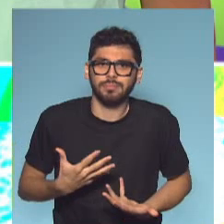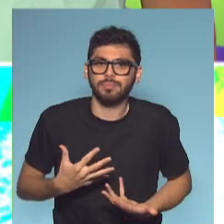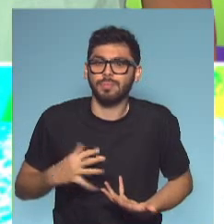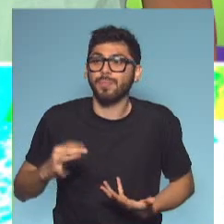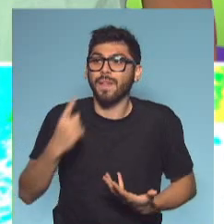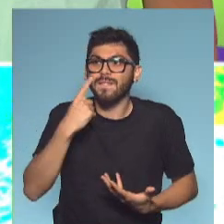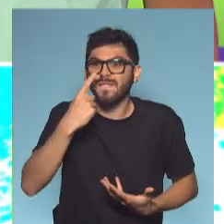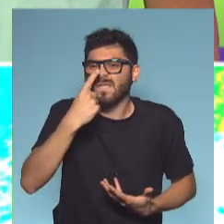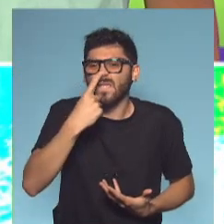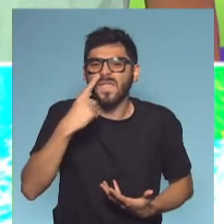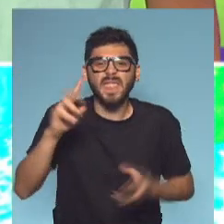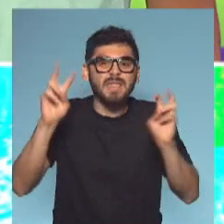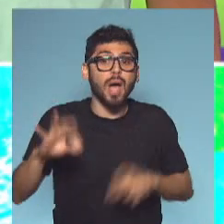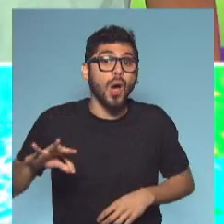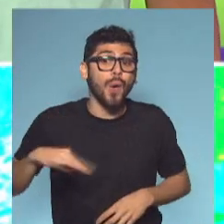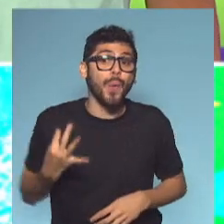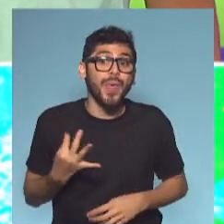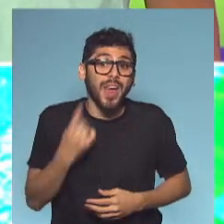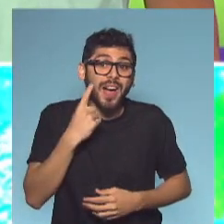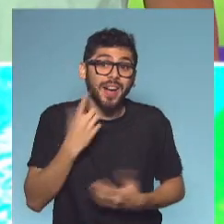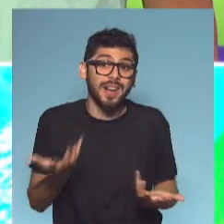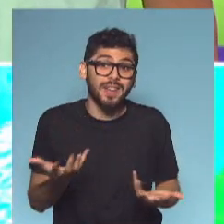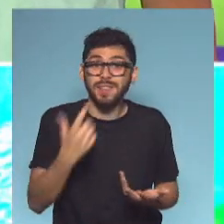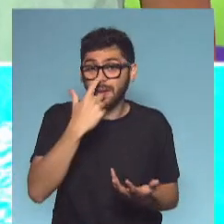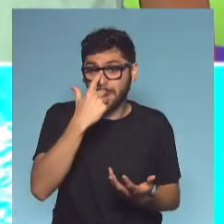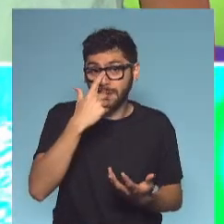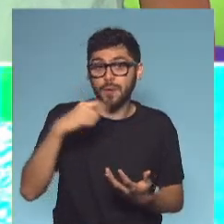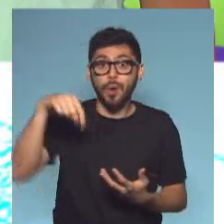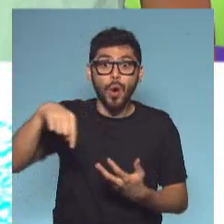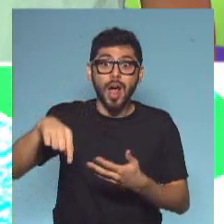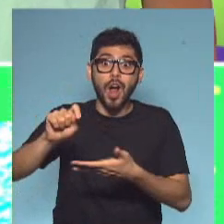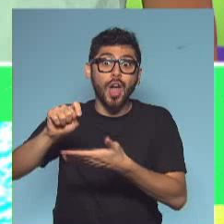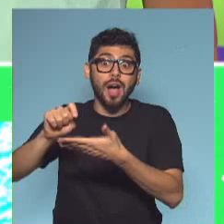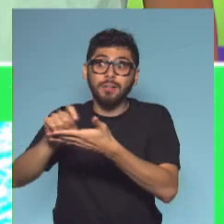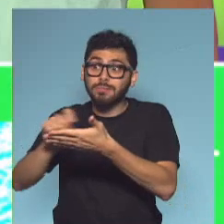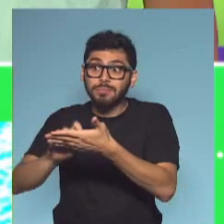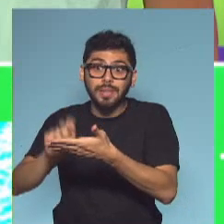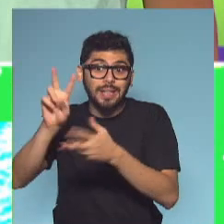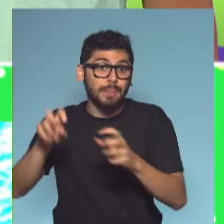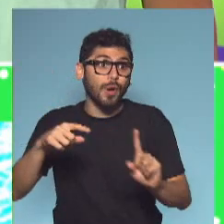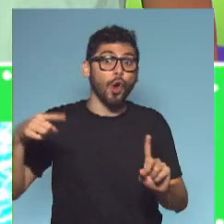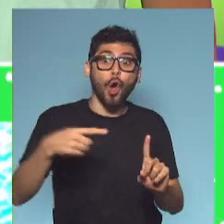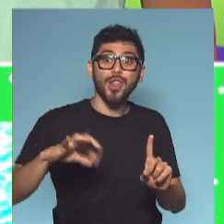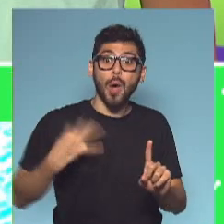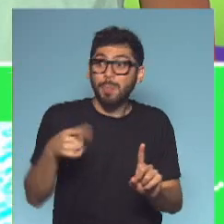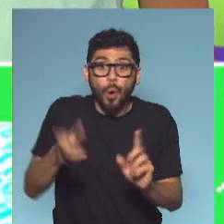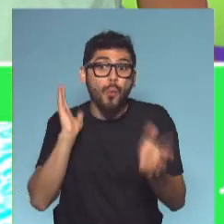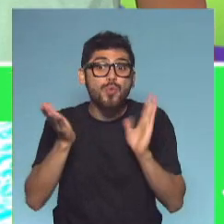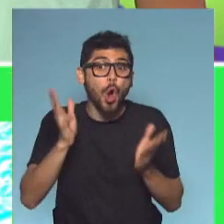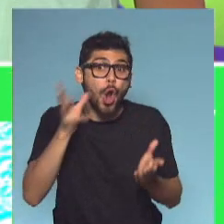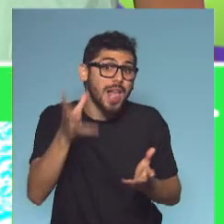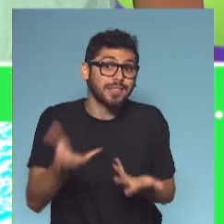diferentes formas. Y ahorita pues se está atentando contra la vida. Realmente es violencia pura lo que estamos viviendo y en